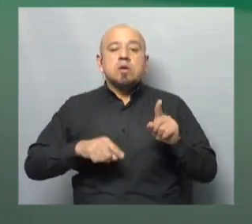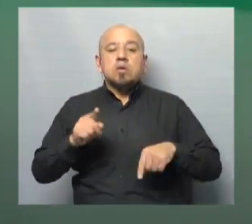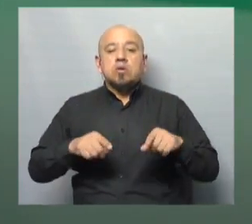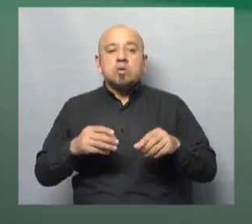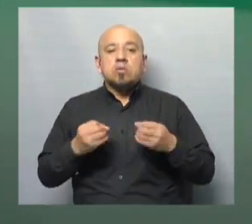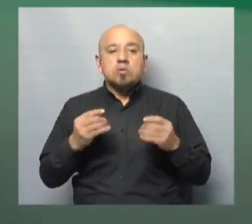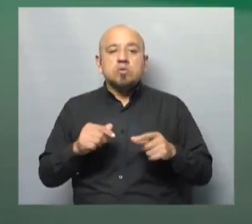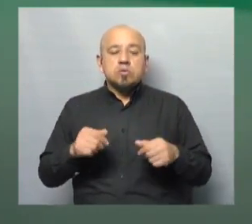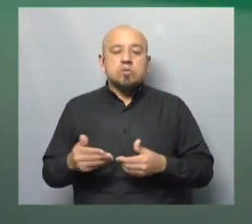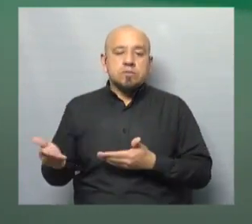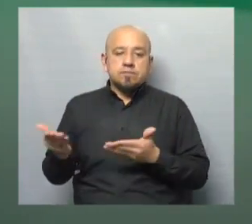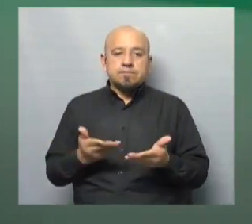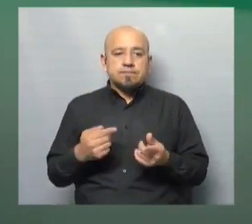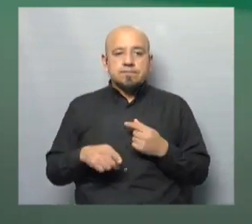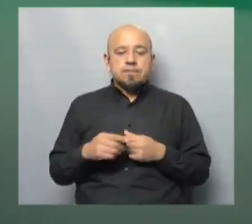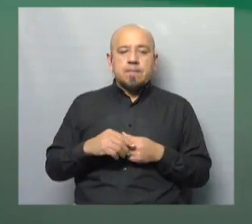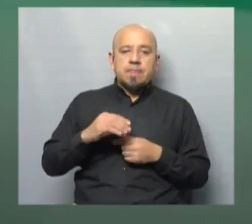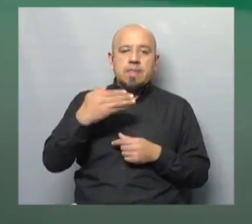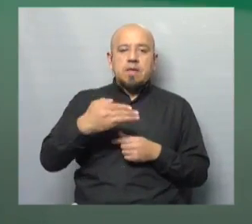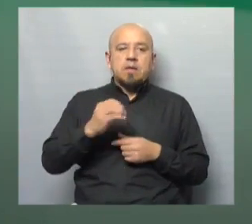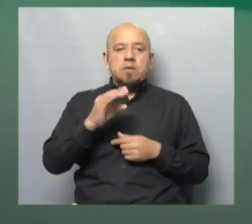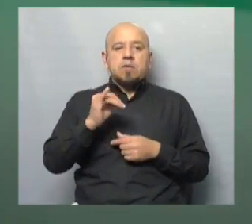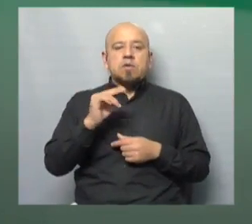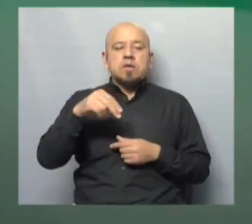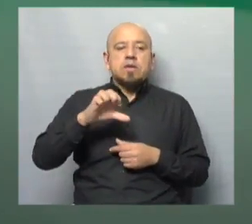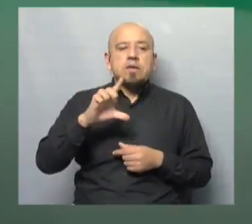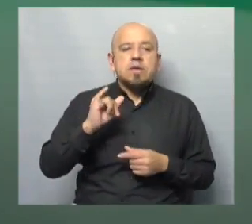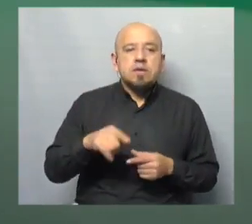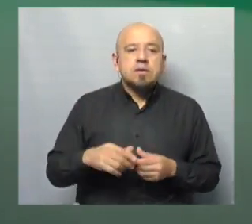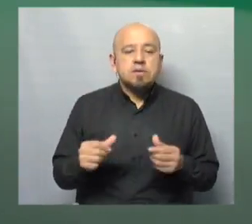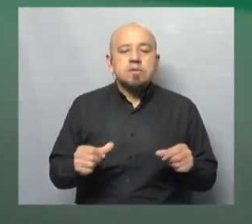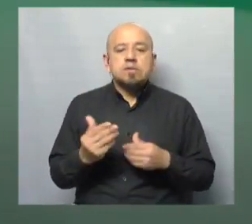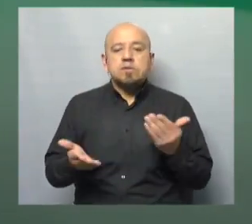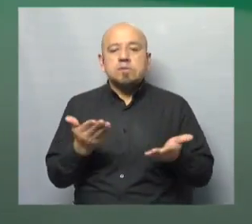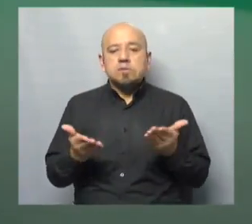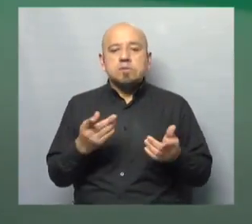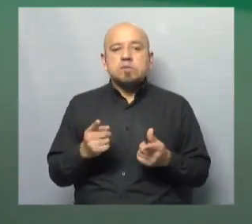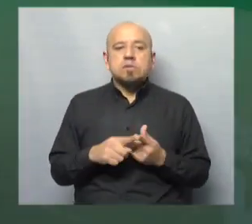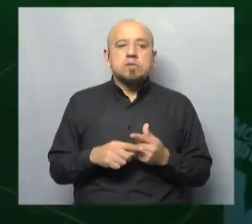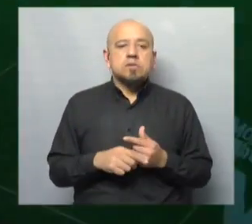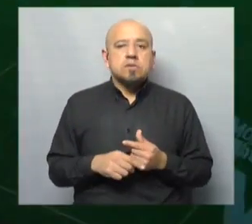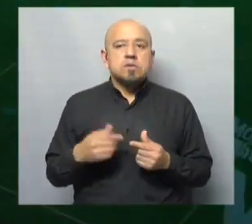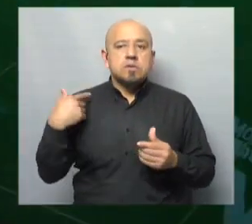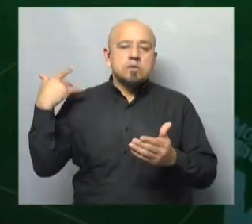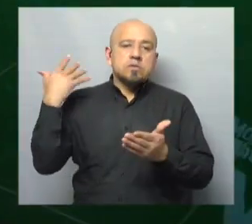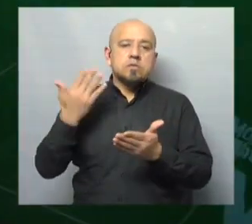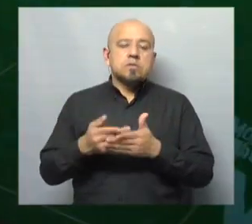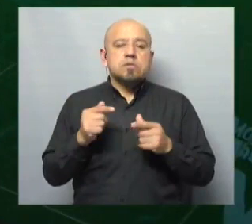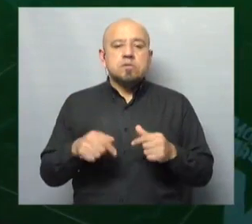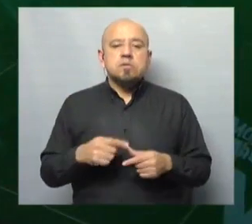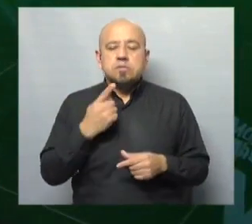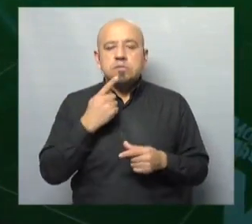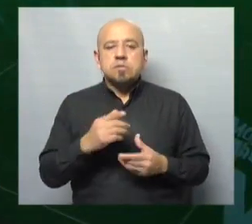eso hoy recibimos como todos los miércoles a eduardo bottinelli que va a ser un balance de lo actuado por el gobierno hasta ahora en la columna de análisis